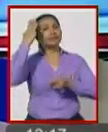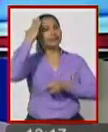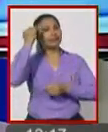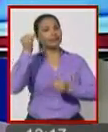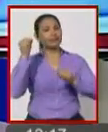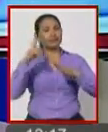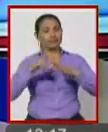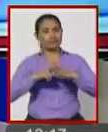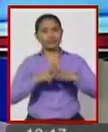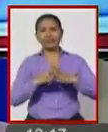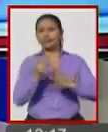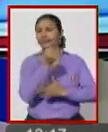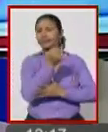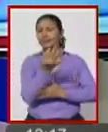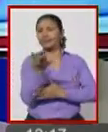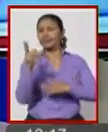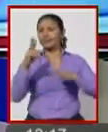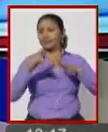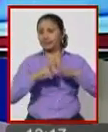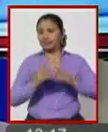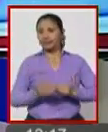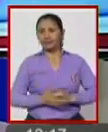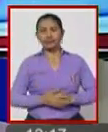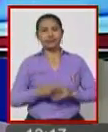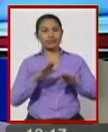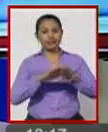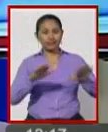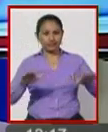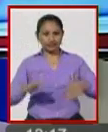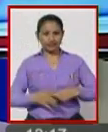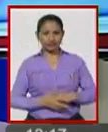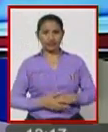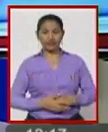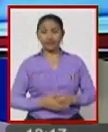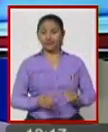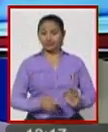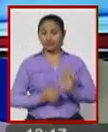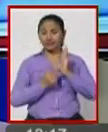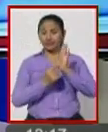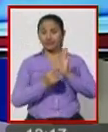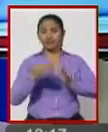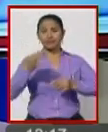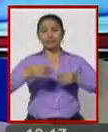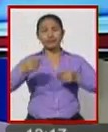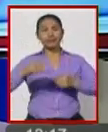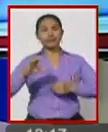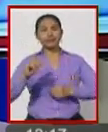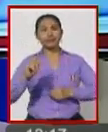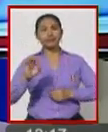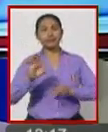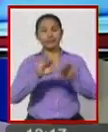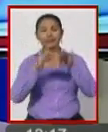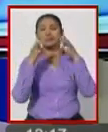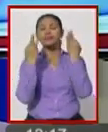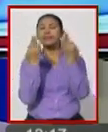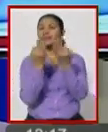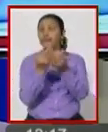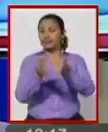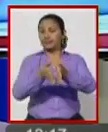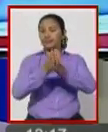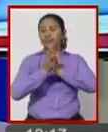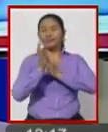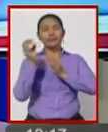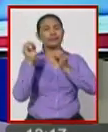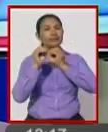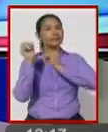por abuso sexual y varias violaciones a menores. Será presentado ante un juez cautelar. Las familias piden